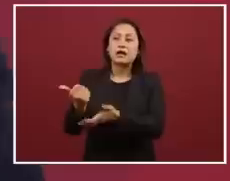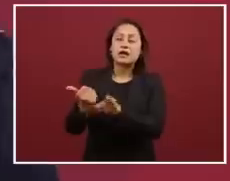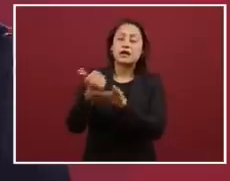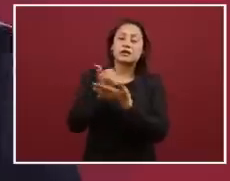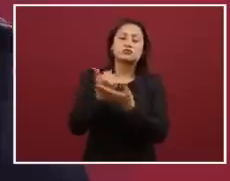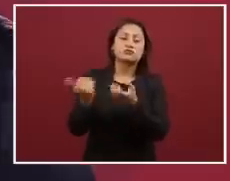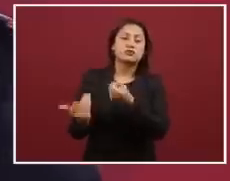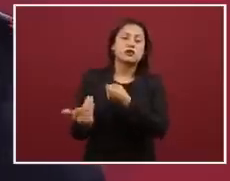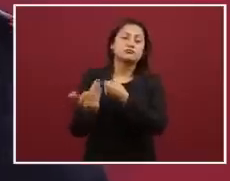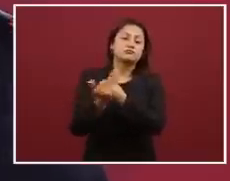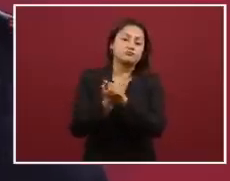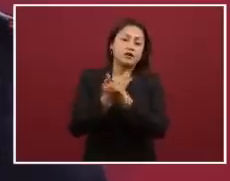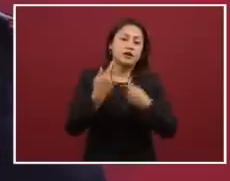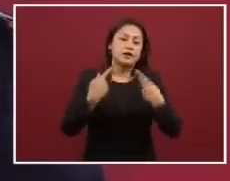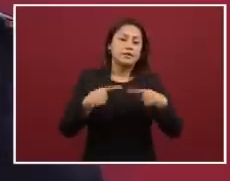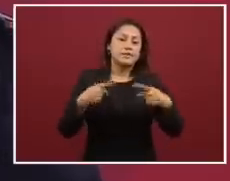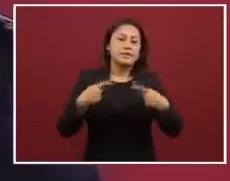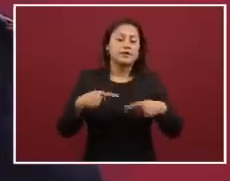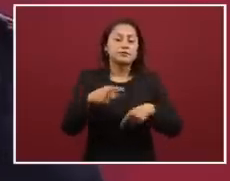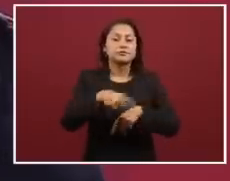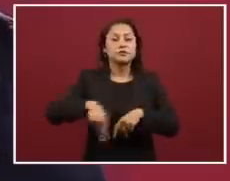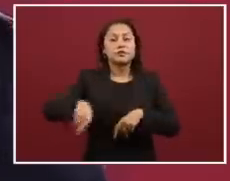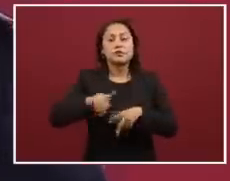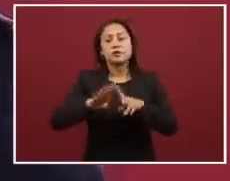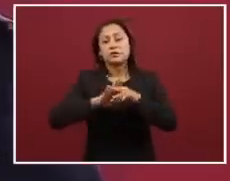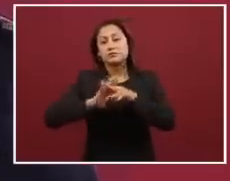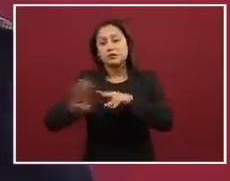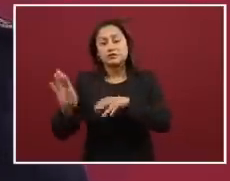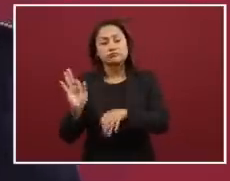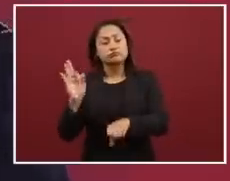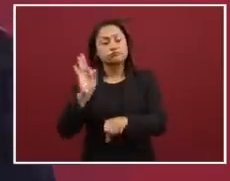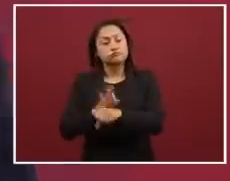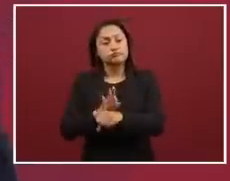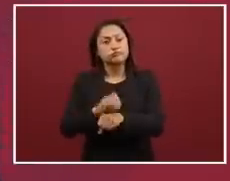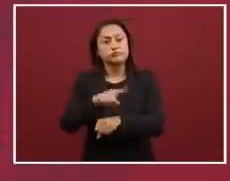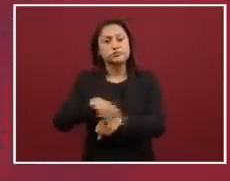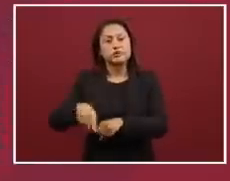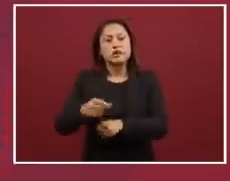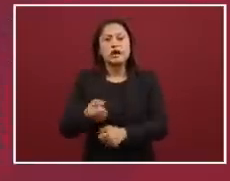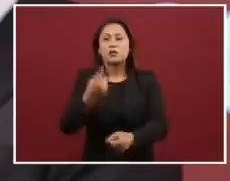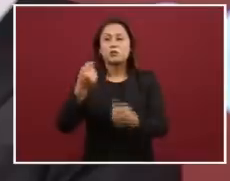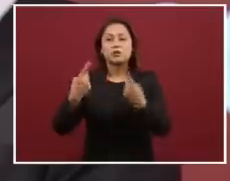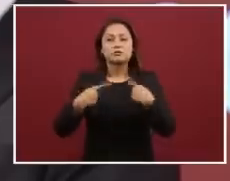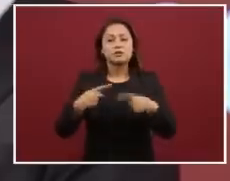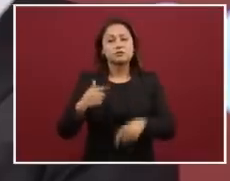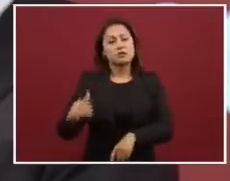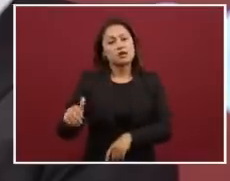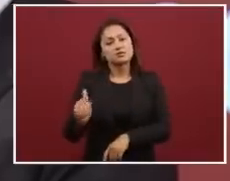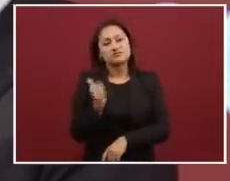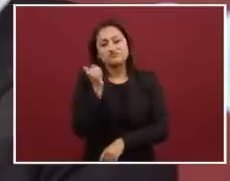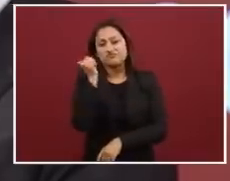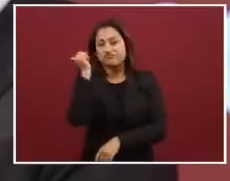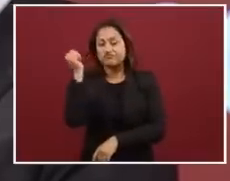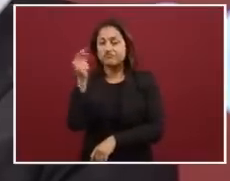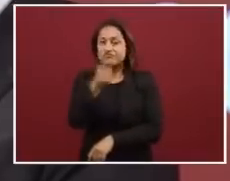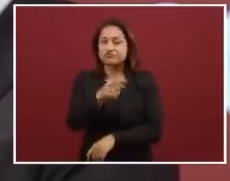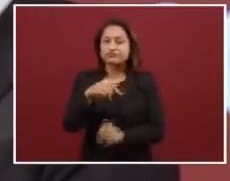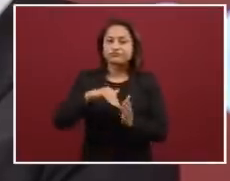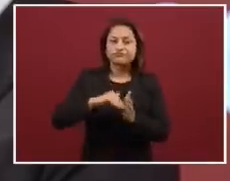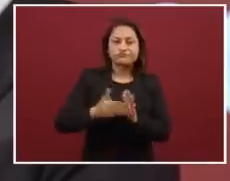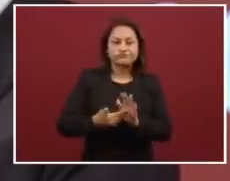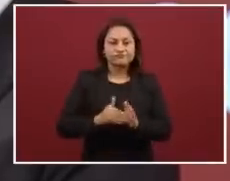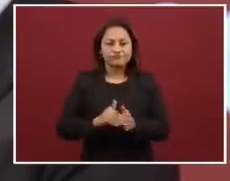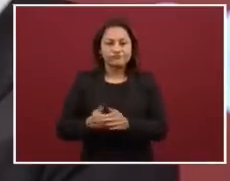migrantes del abuso de los traficantes de indocumentados. A eso es lo que tenemos